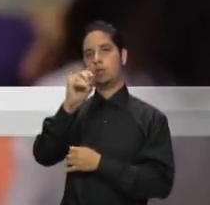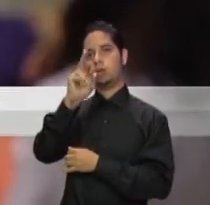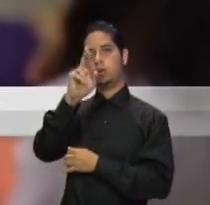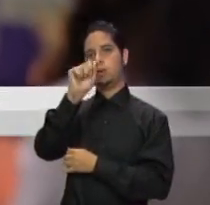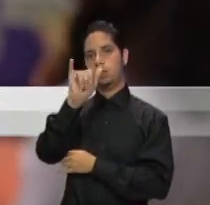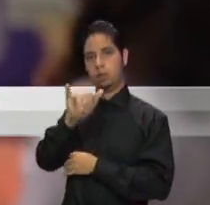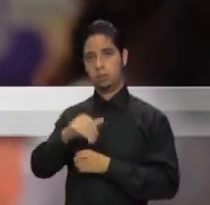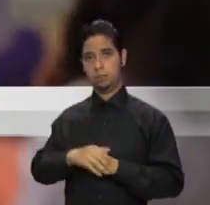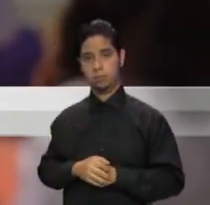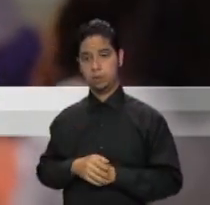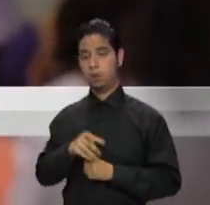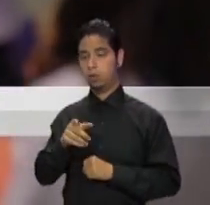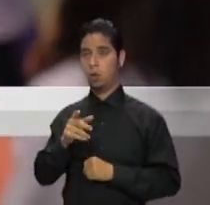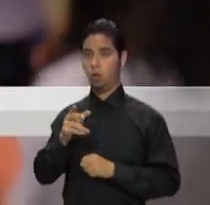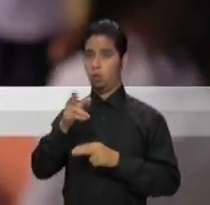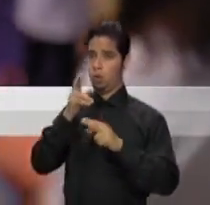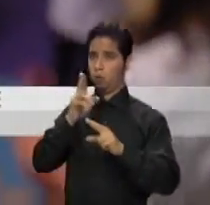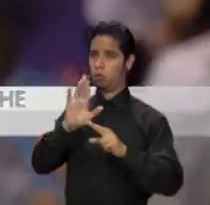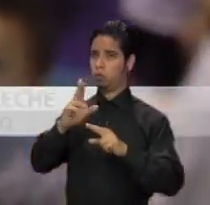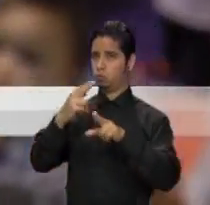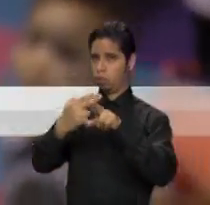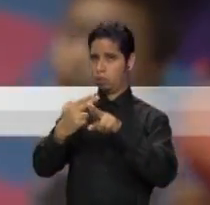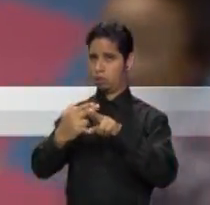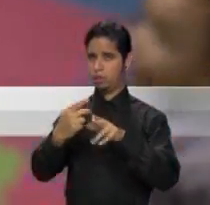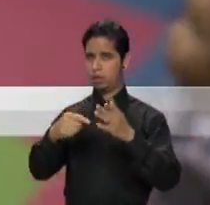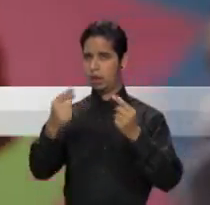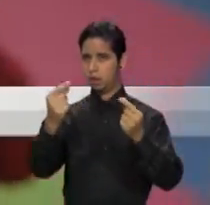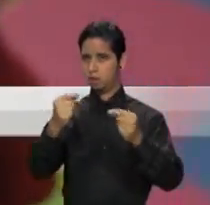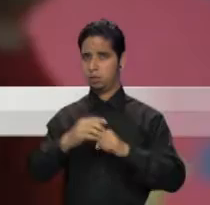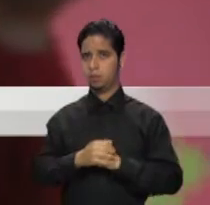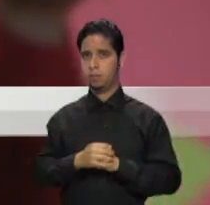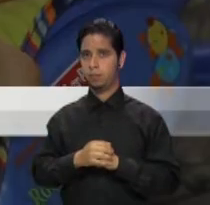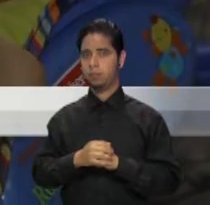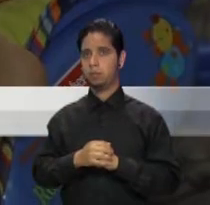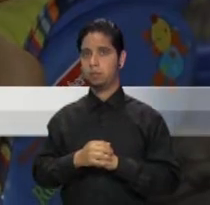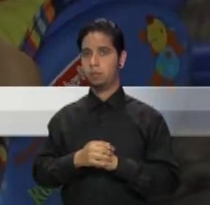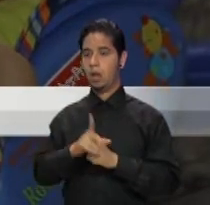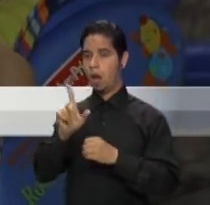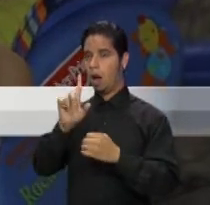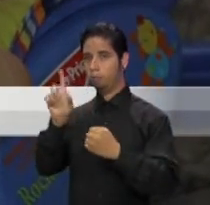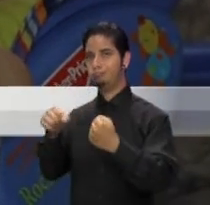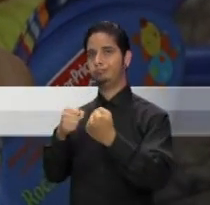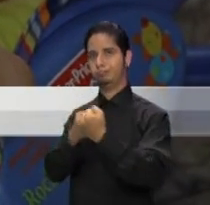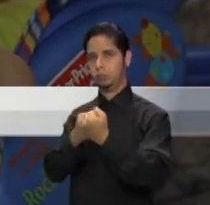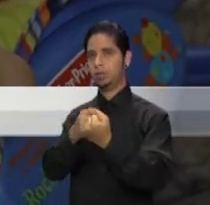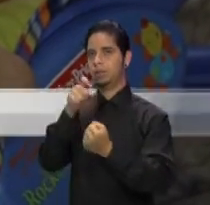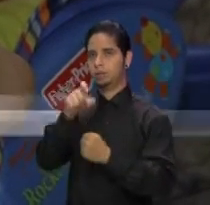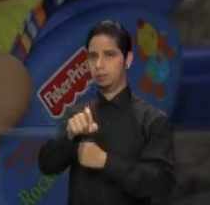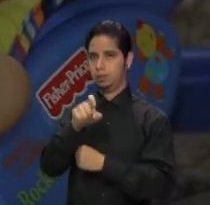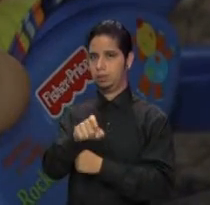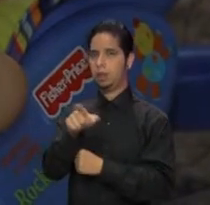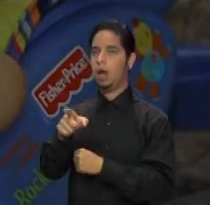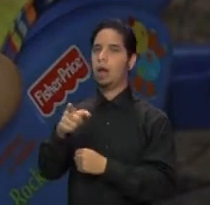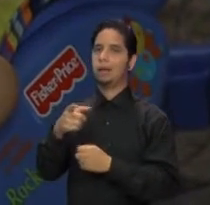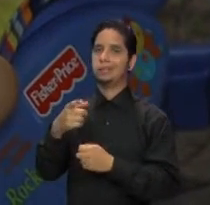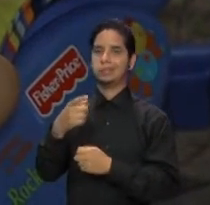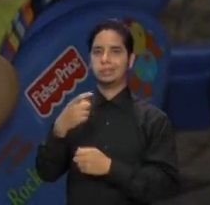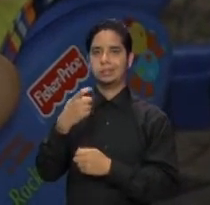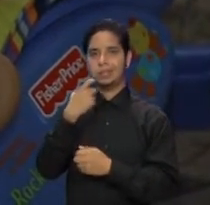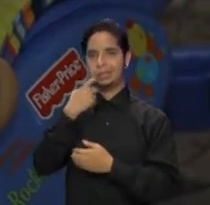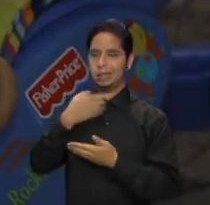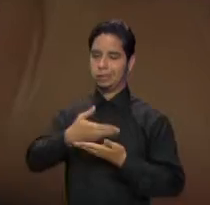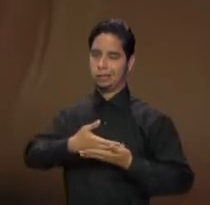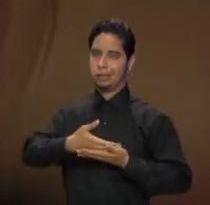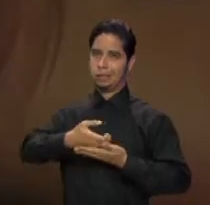hecho honor a su nombre, haciendo suya la responsabilidad de apoyar la necesidad de leche materna que requiere el recién nacido Andrés